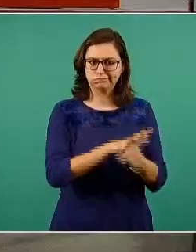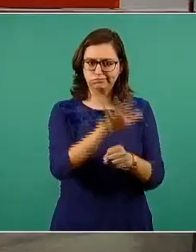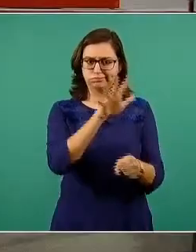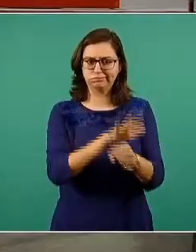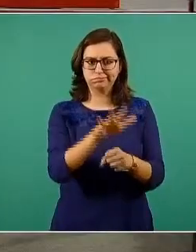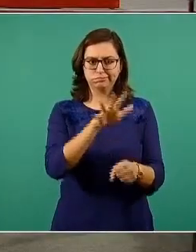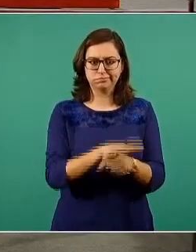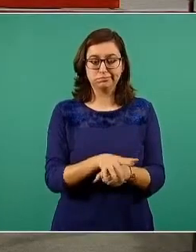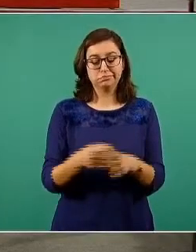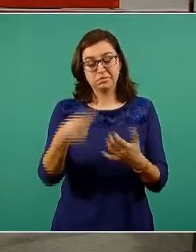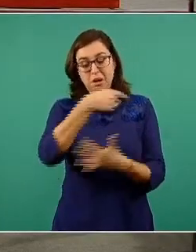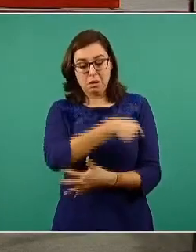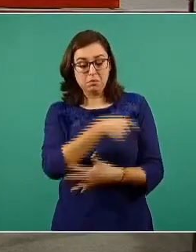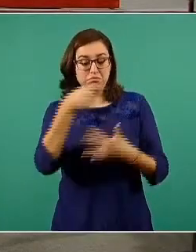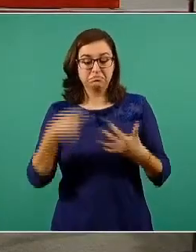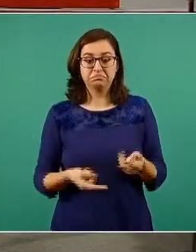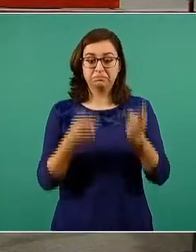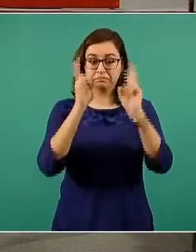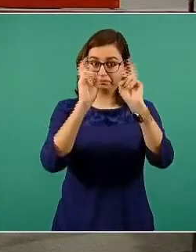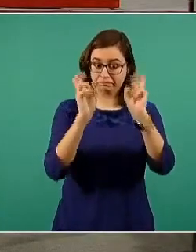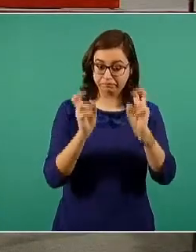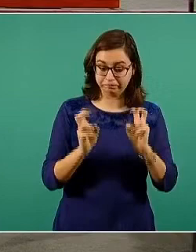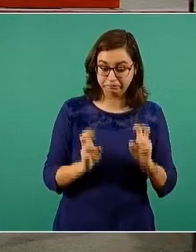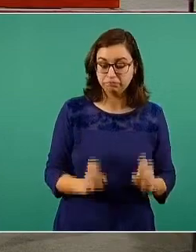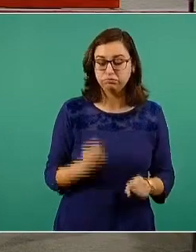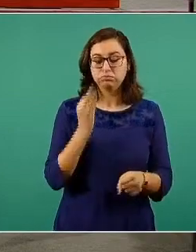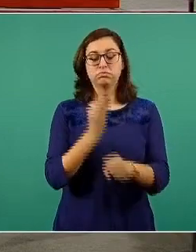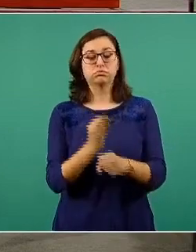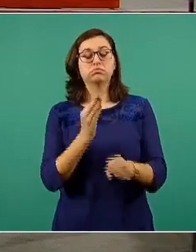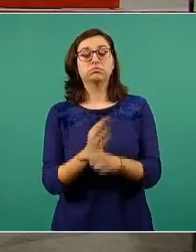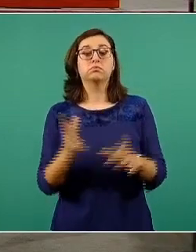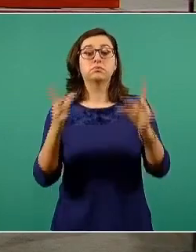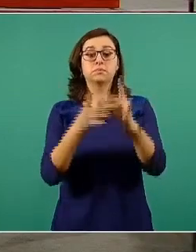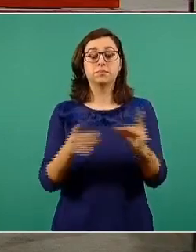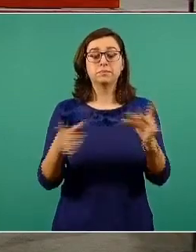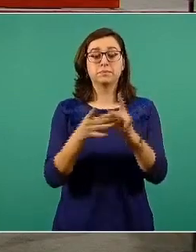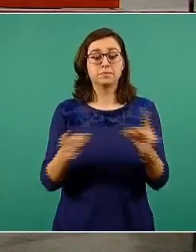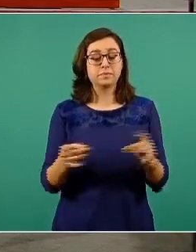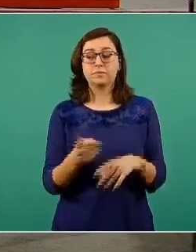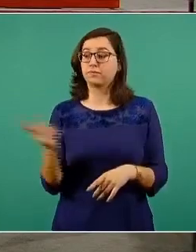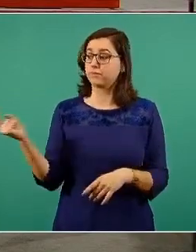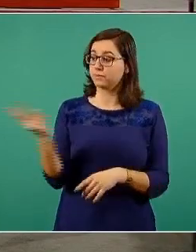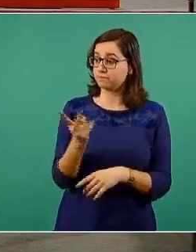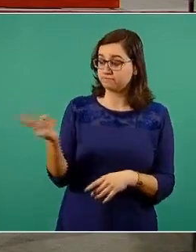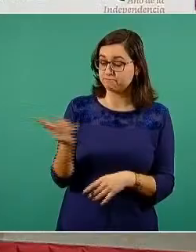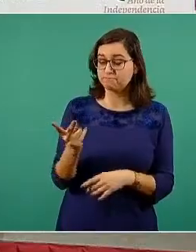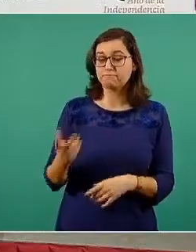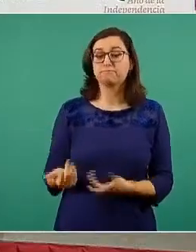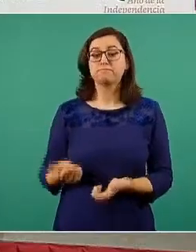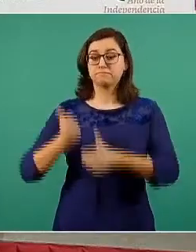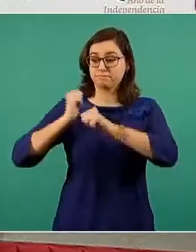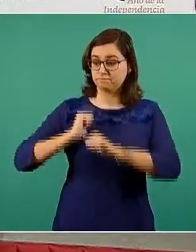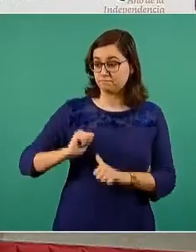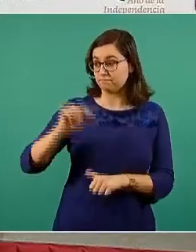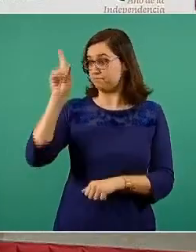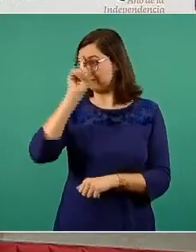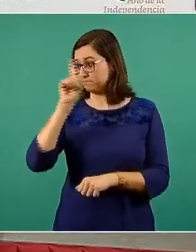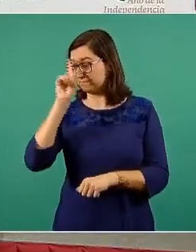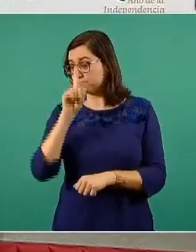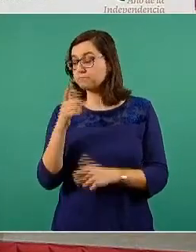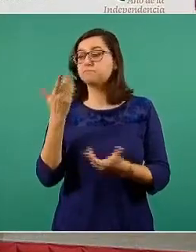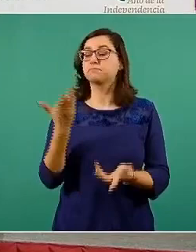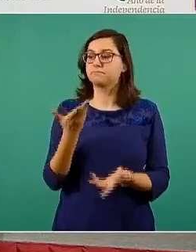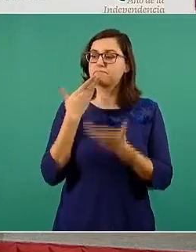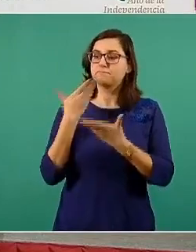Bueno, de todo esto y más vamos a hablar. Le damos nuevamente la bienvenida a la ministra, a la asesora. Muchas gracias por